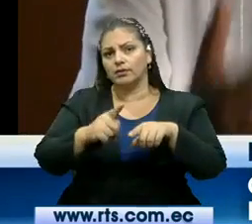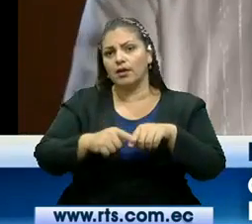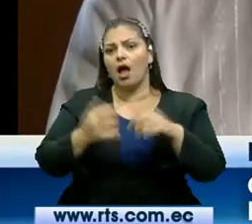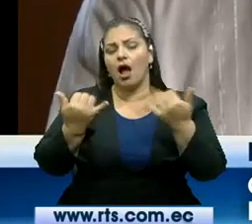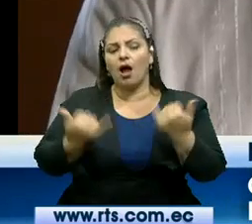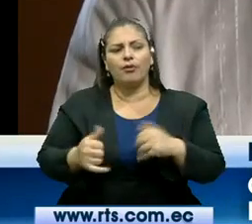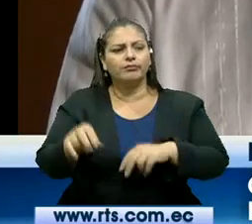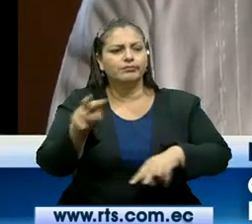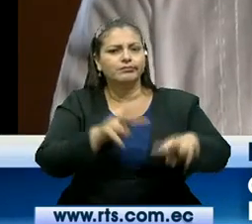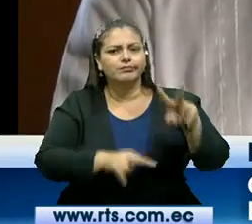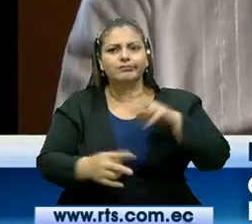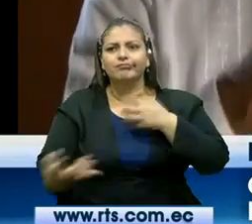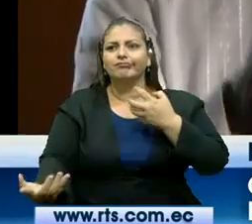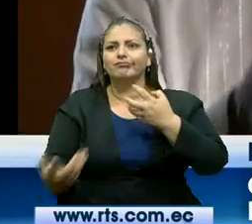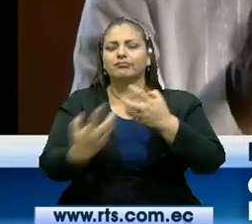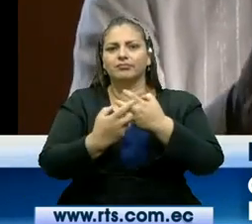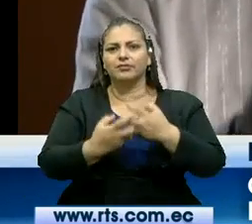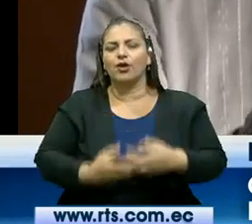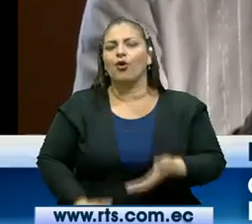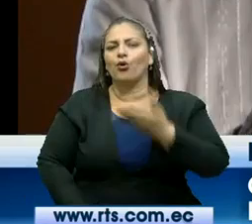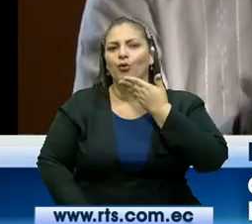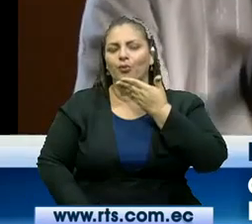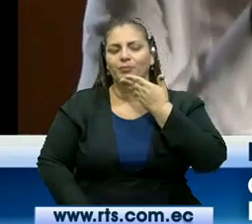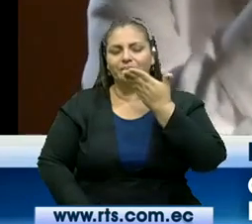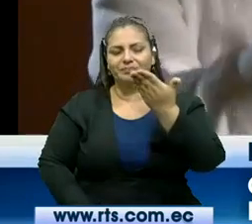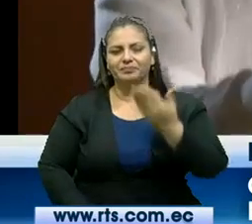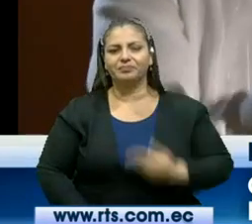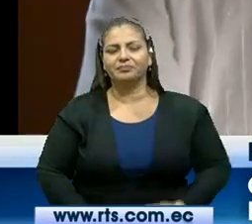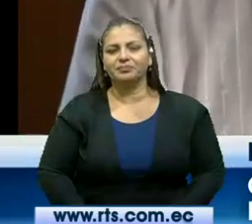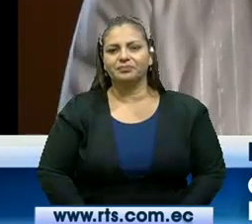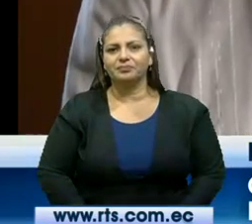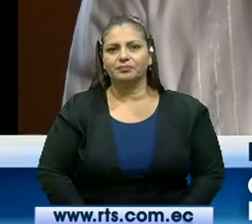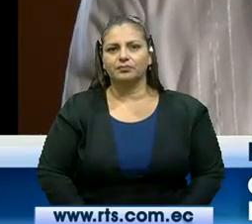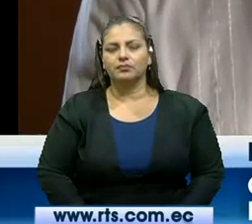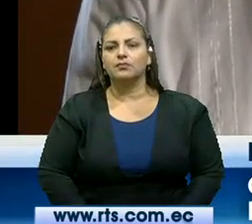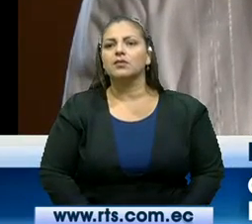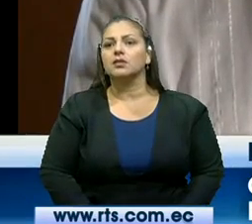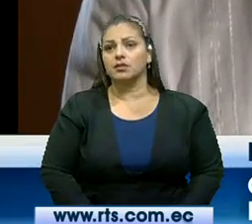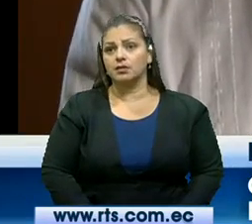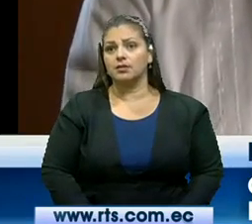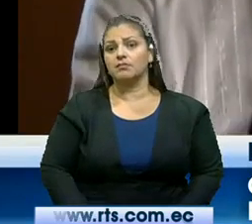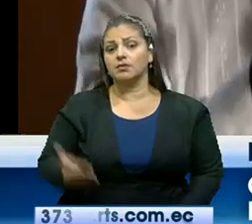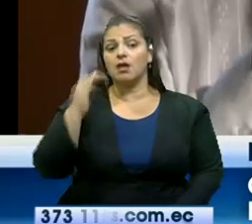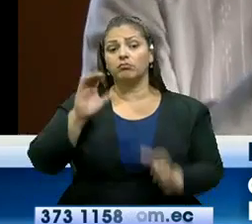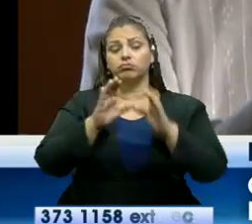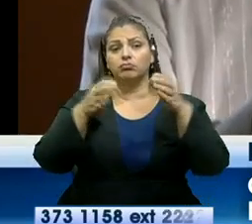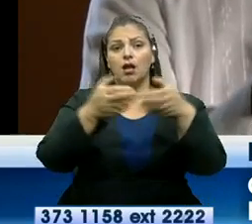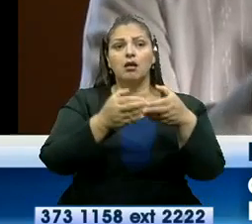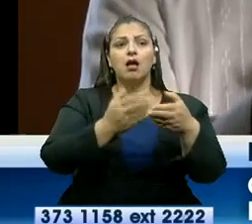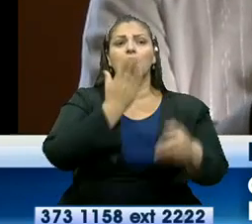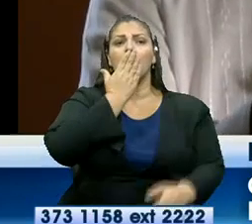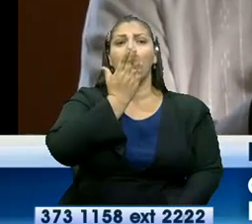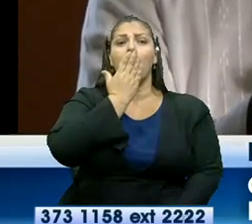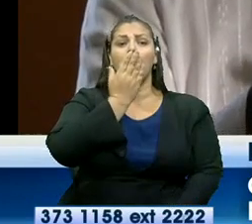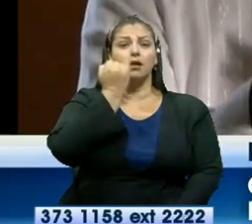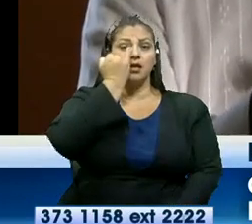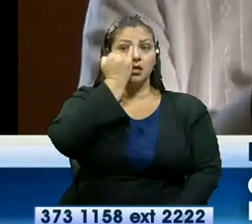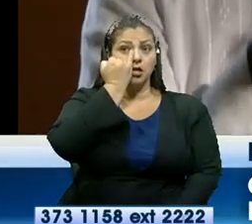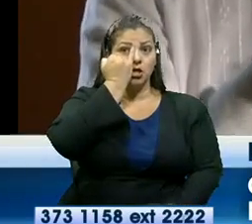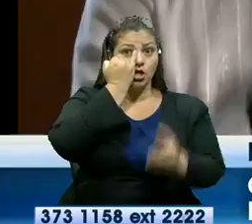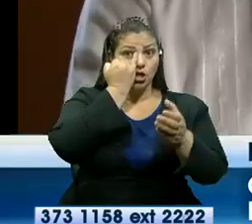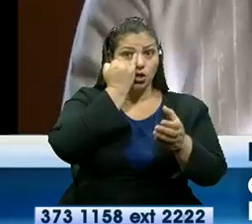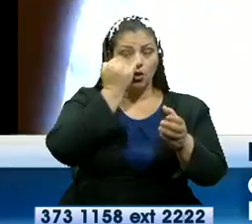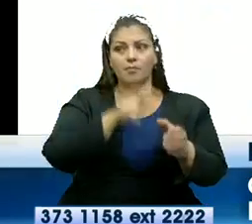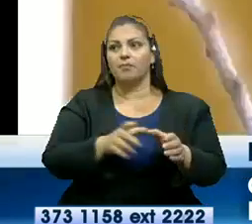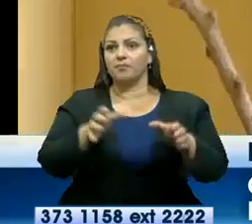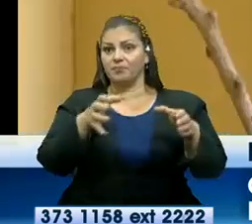fue perfeccionando. Esa cultura, en ese encuentro con el español, viene a dar lugar al cholo. El cholo es